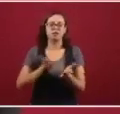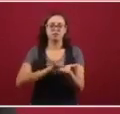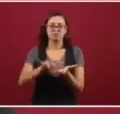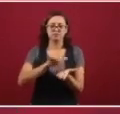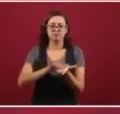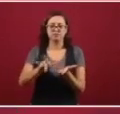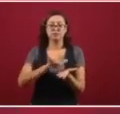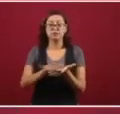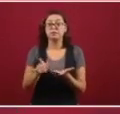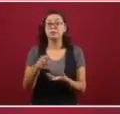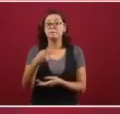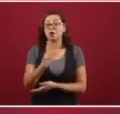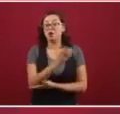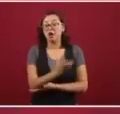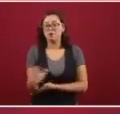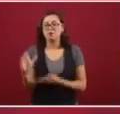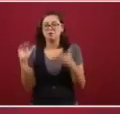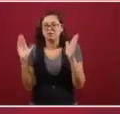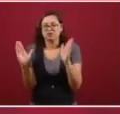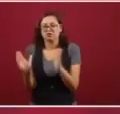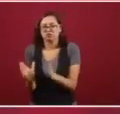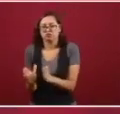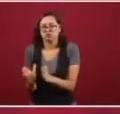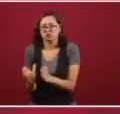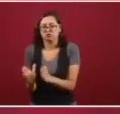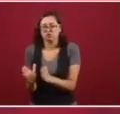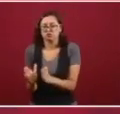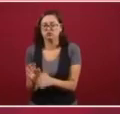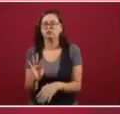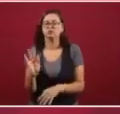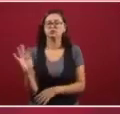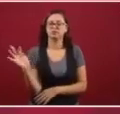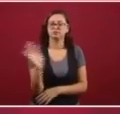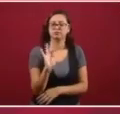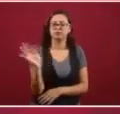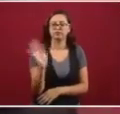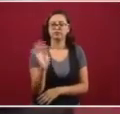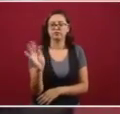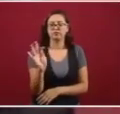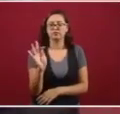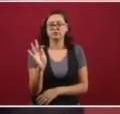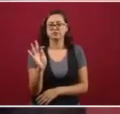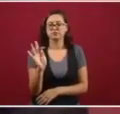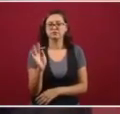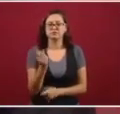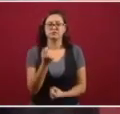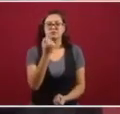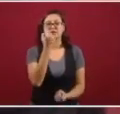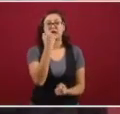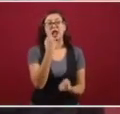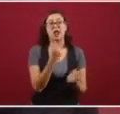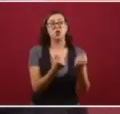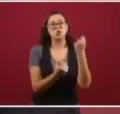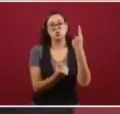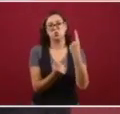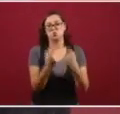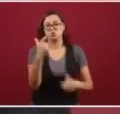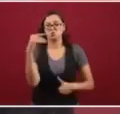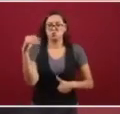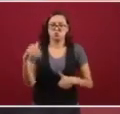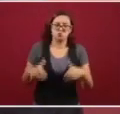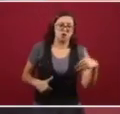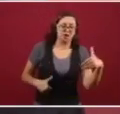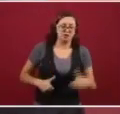a los pequeños productores. Puede haber alguna inconformidad